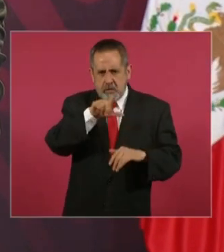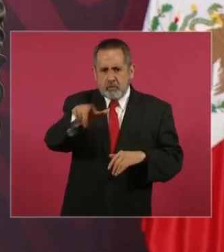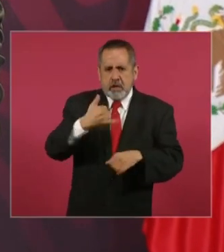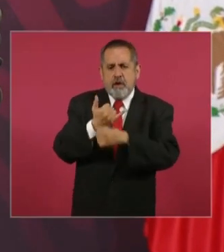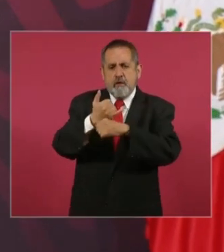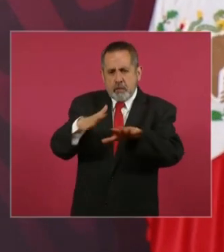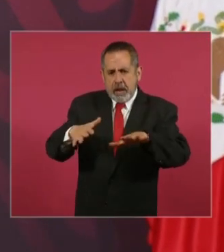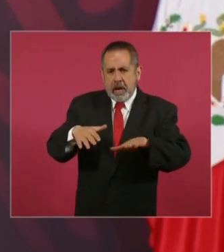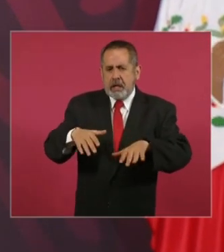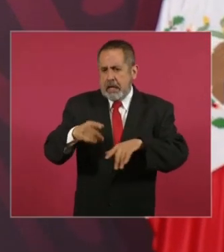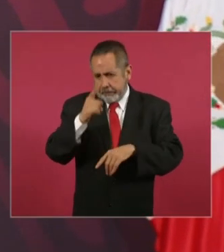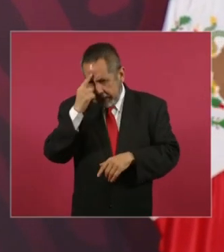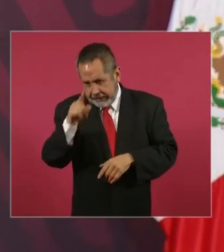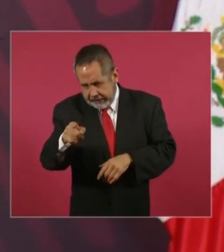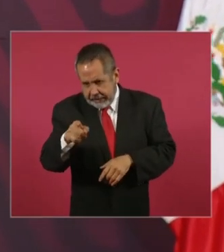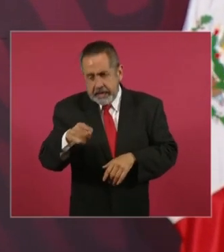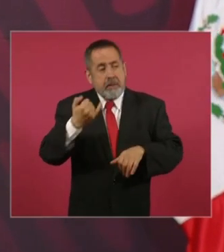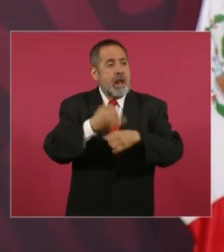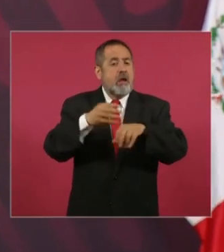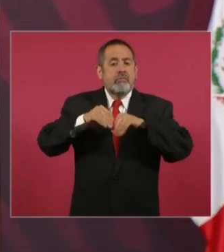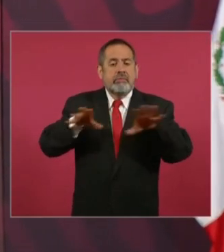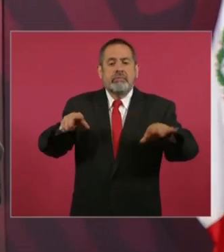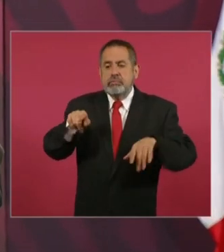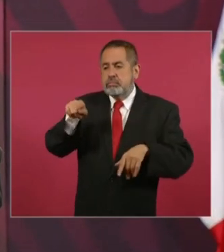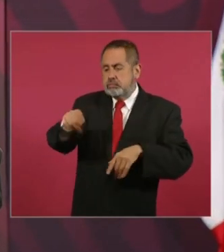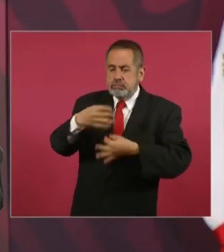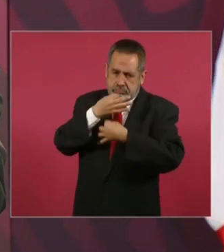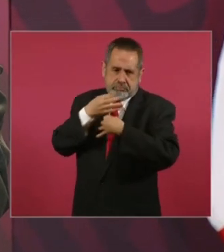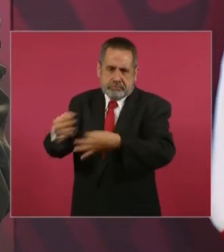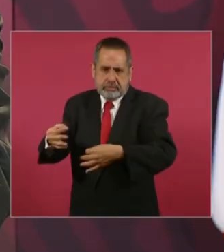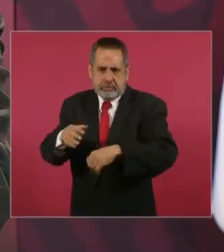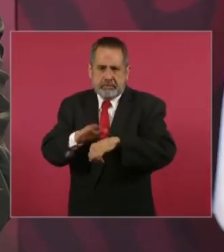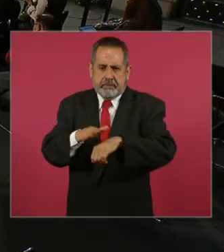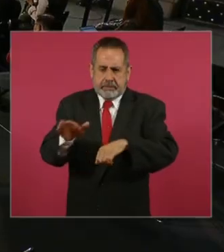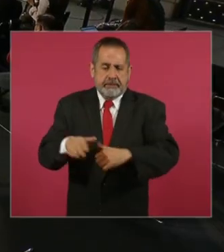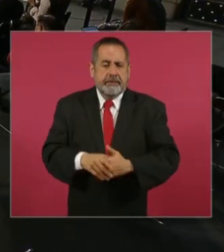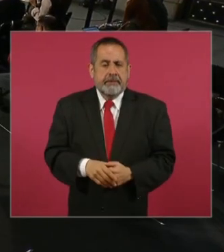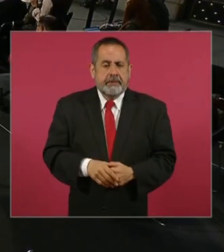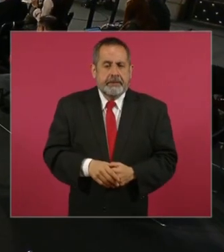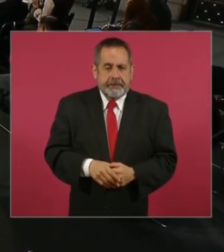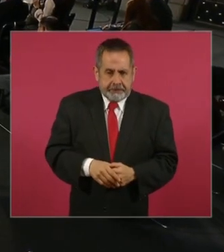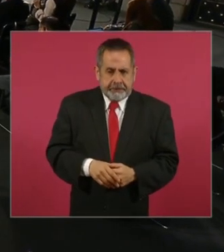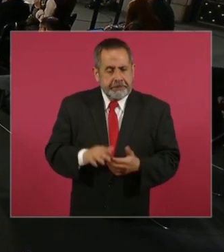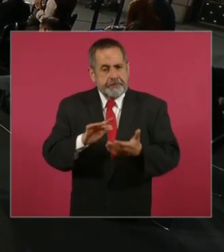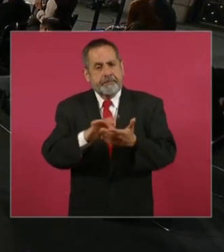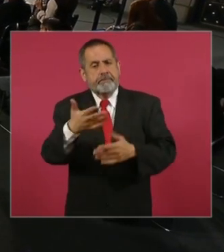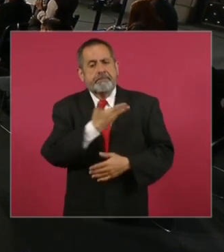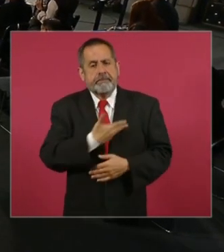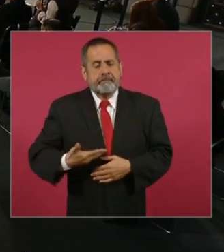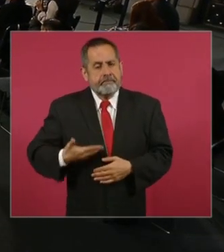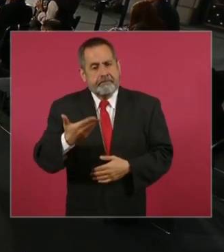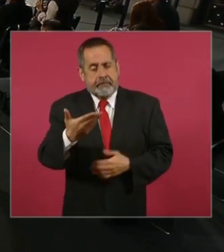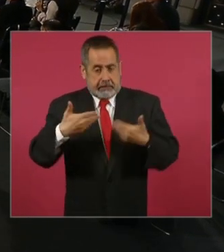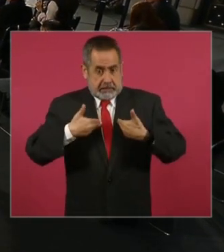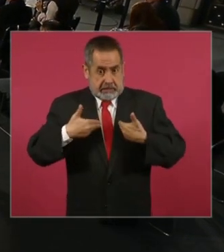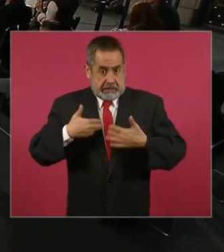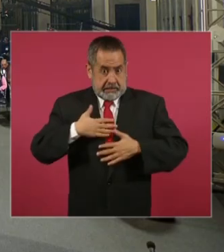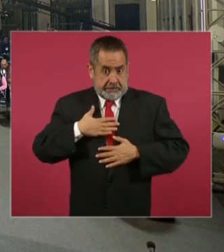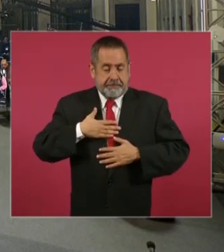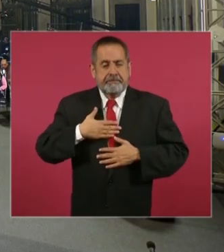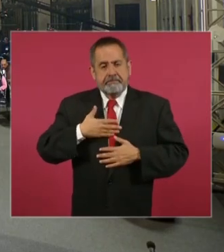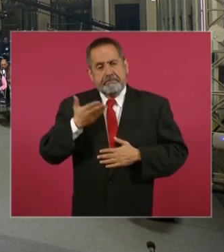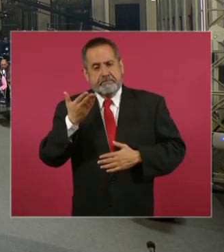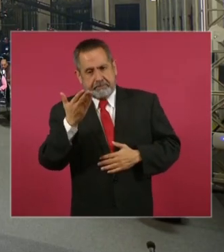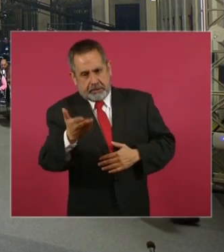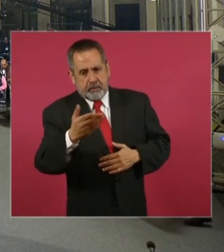informamos a ti, informamos a los interesados. Finalmente, de mi parte, presidente, una denuncia.